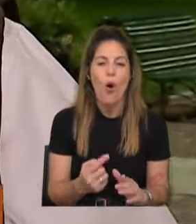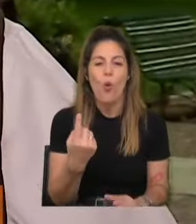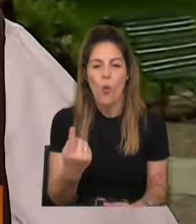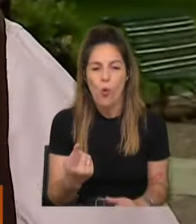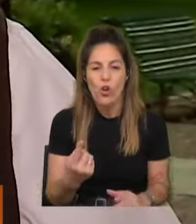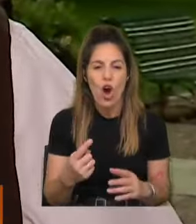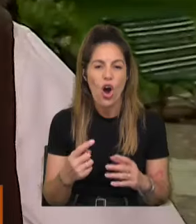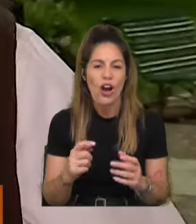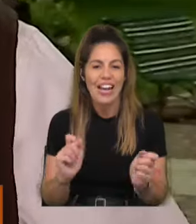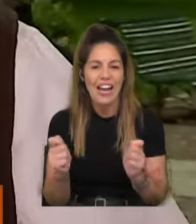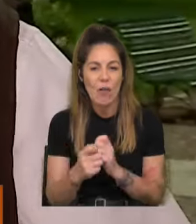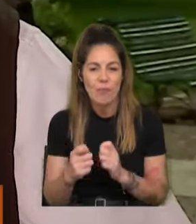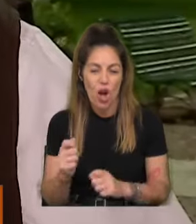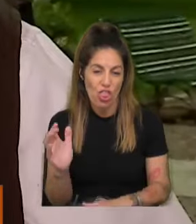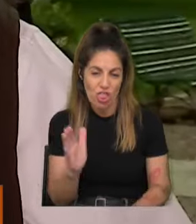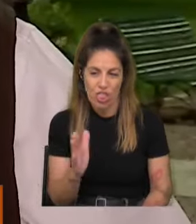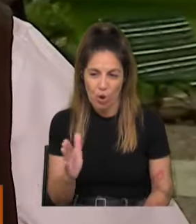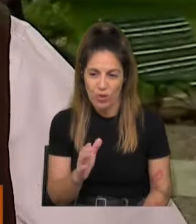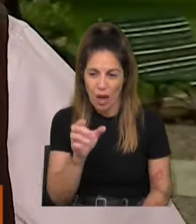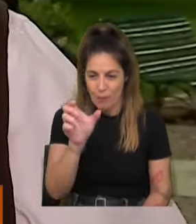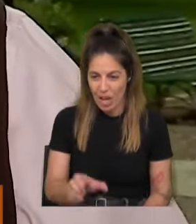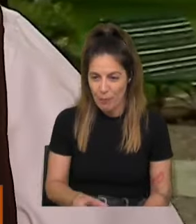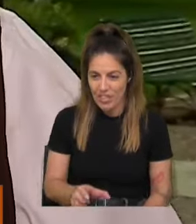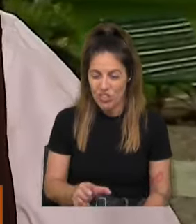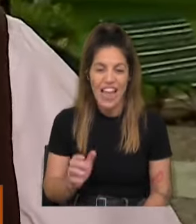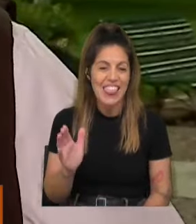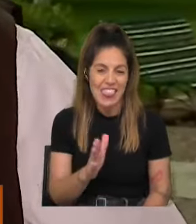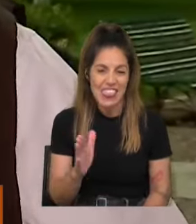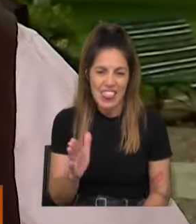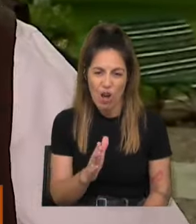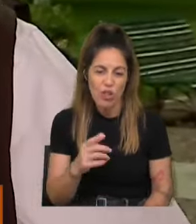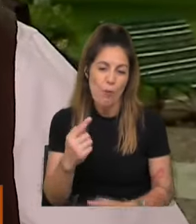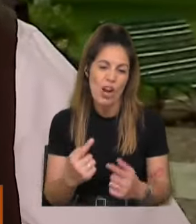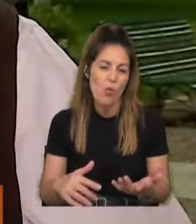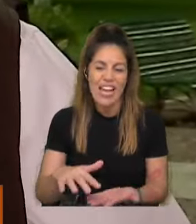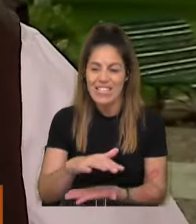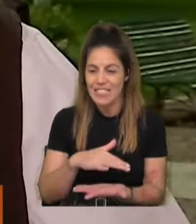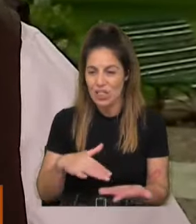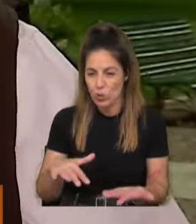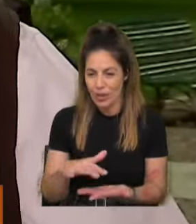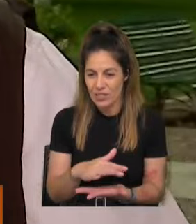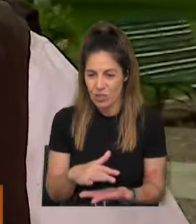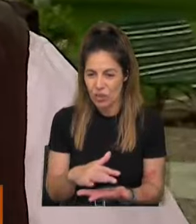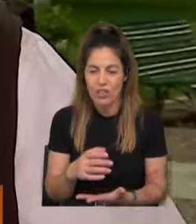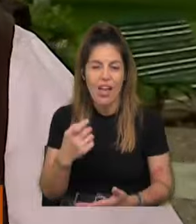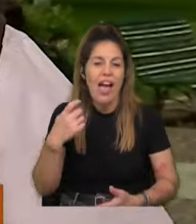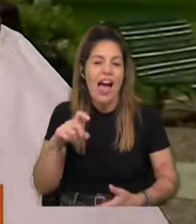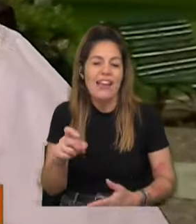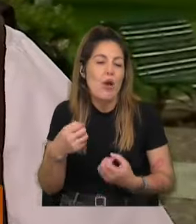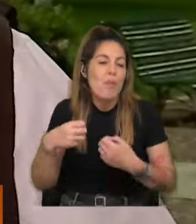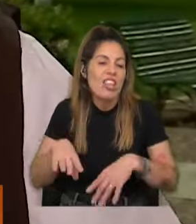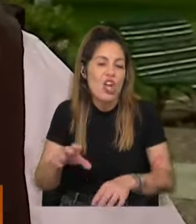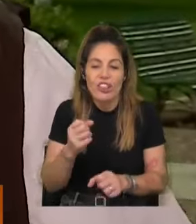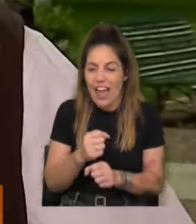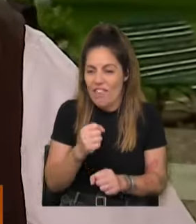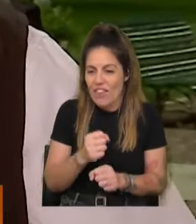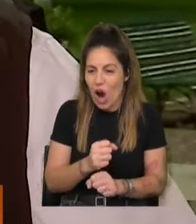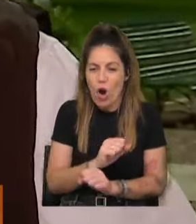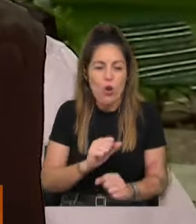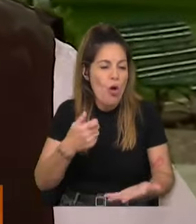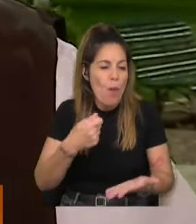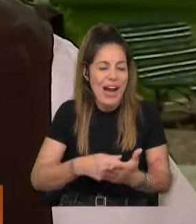la reestructura de deuda para aquellas personas que quedaron endeudada por alguna situación que bueno alguien que se quedó sin trabajo que no pudo pagar